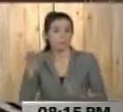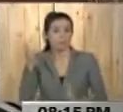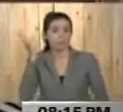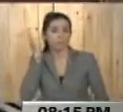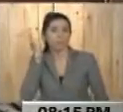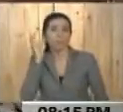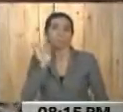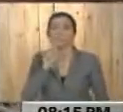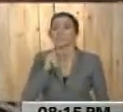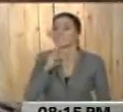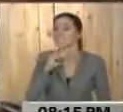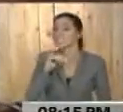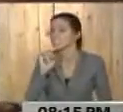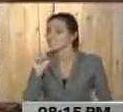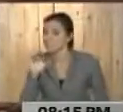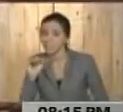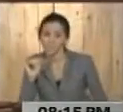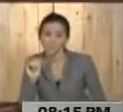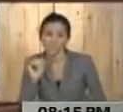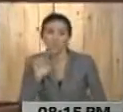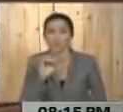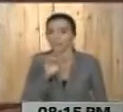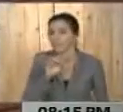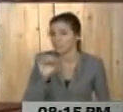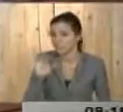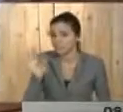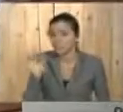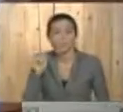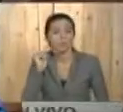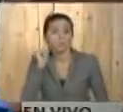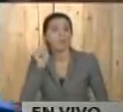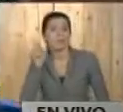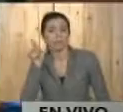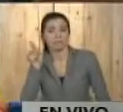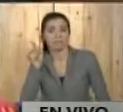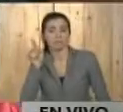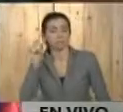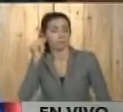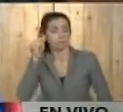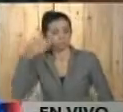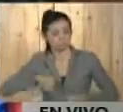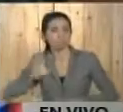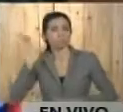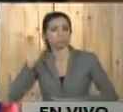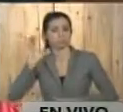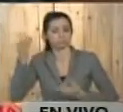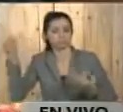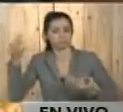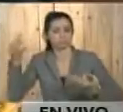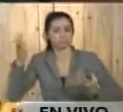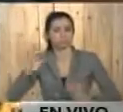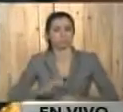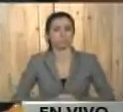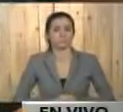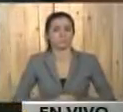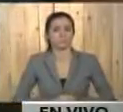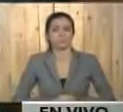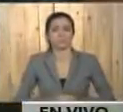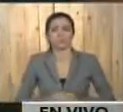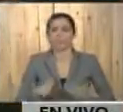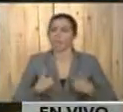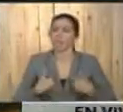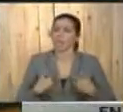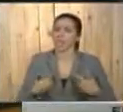Francisca Antonia Rodríguez de Espinosa, ella era una caraqueña del linaje. Sufrí